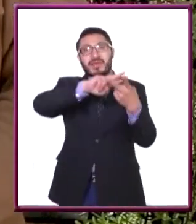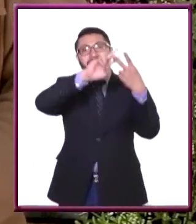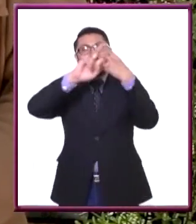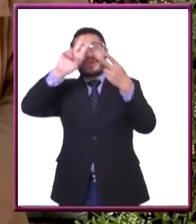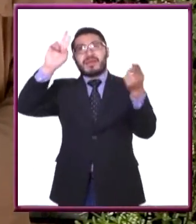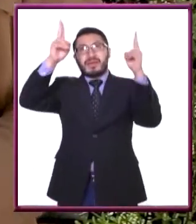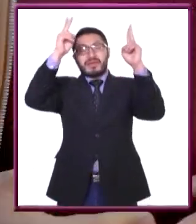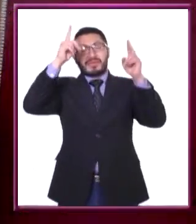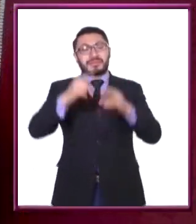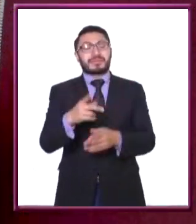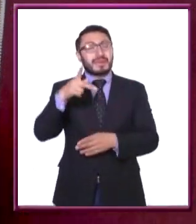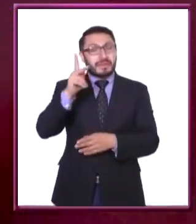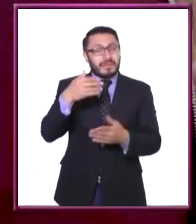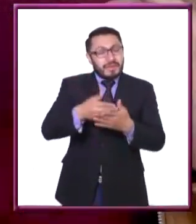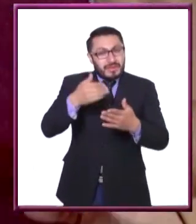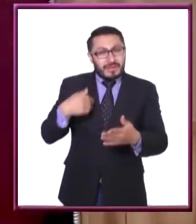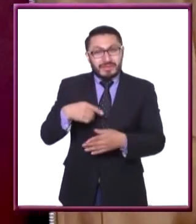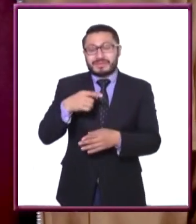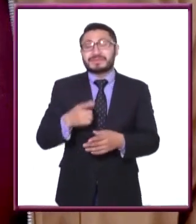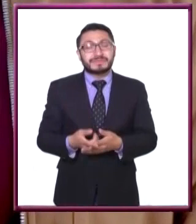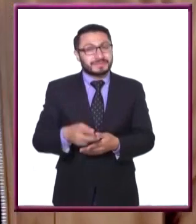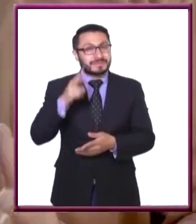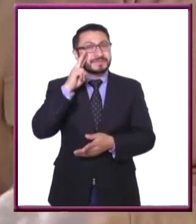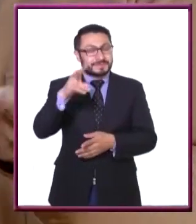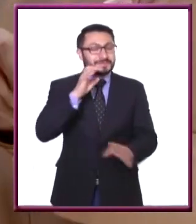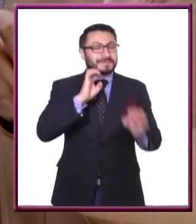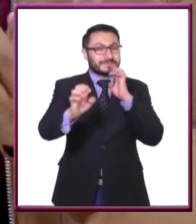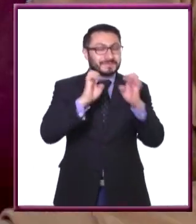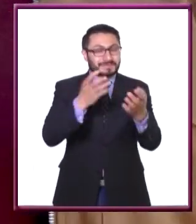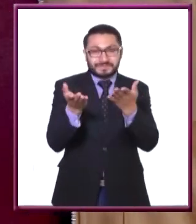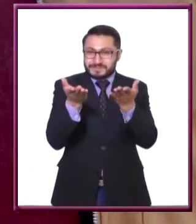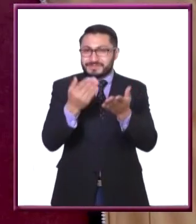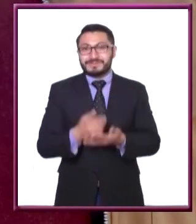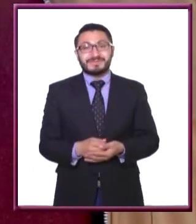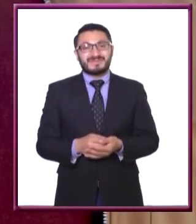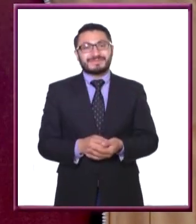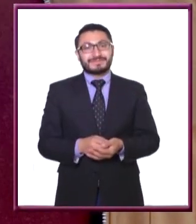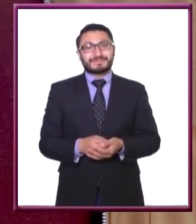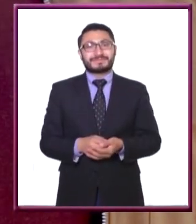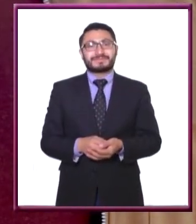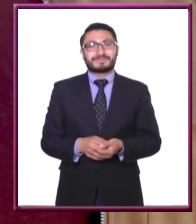estrellas en el universo. Sí, pero antes de seguir, vamos a ver esta entrevista.